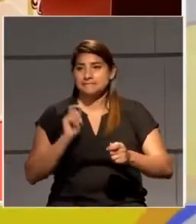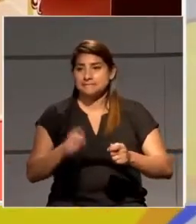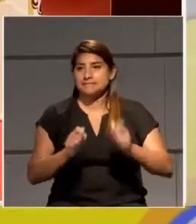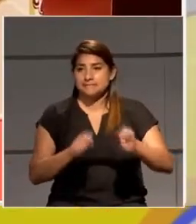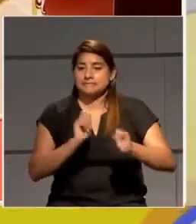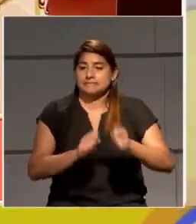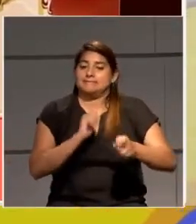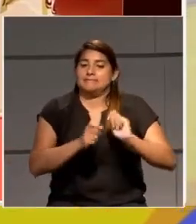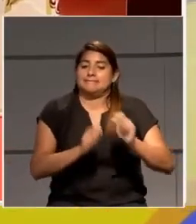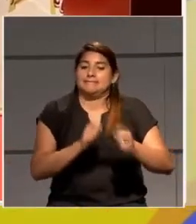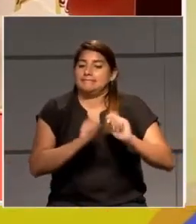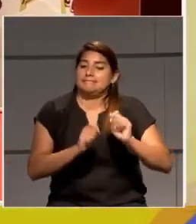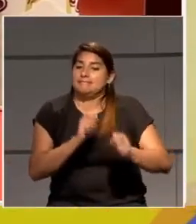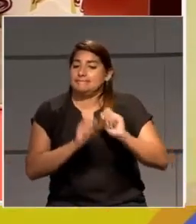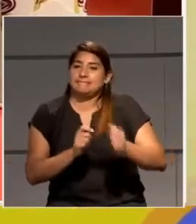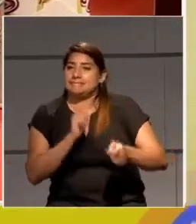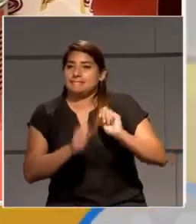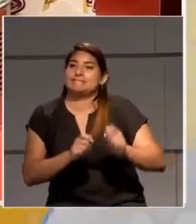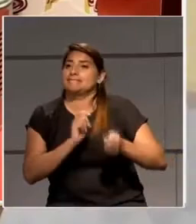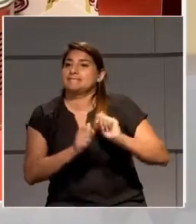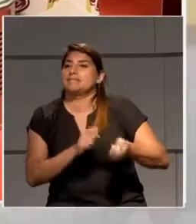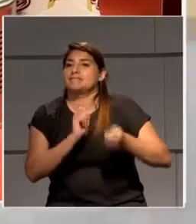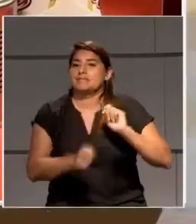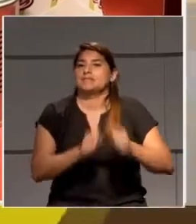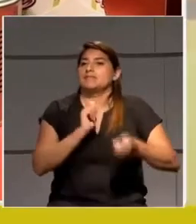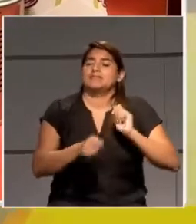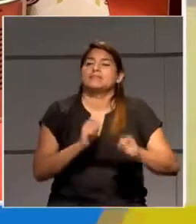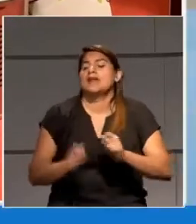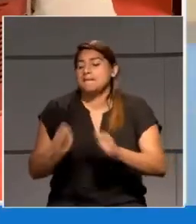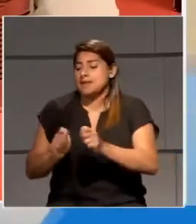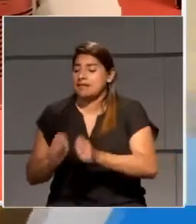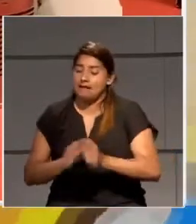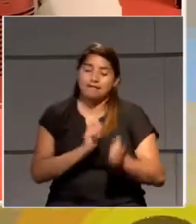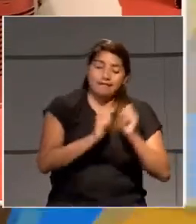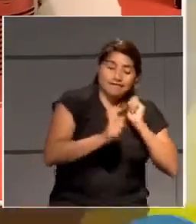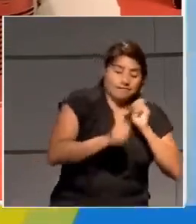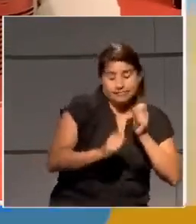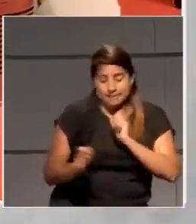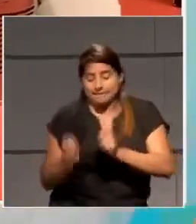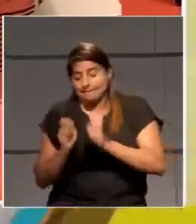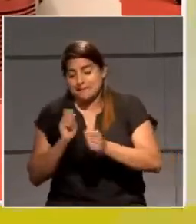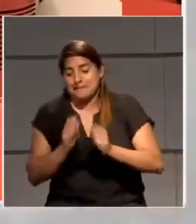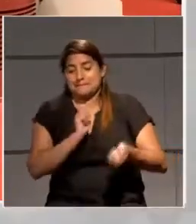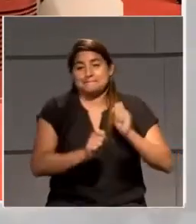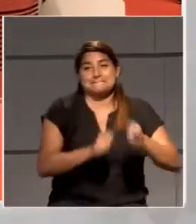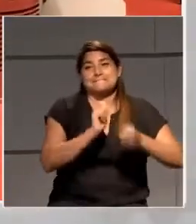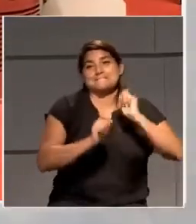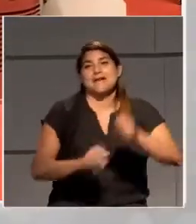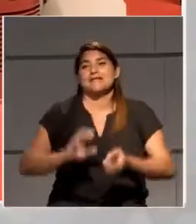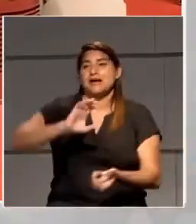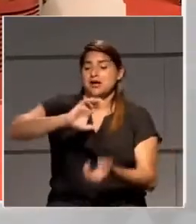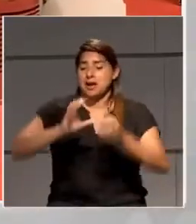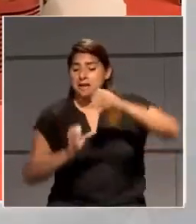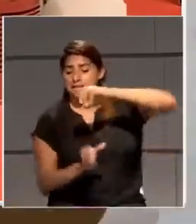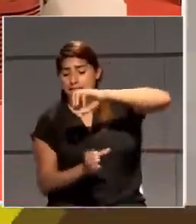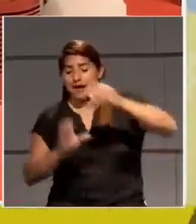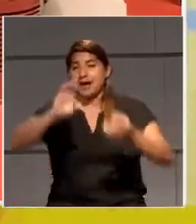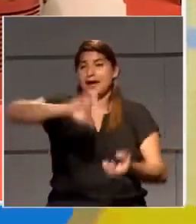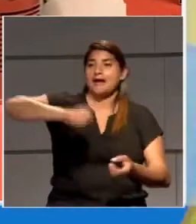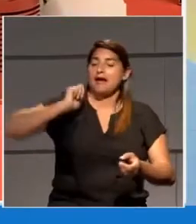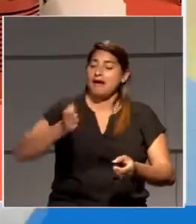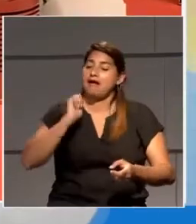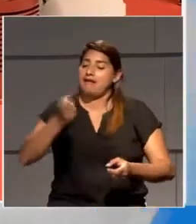¡Tacatán, tacatán, tacatán, tan, tan, tan, tan, tan, tan, tan, tan, tan, tan, tan, tan, tan, tan, tan, tan, tan, tan, tan, tan, tan, tan,